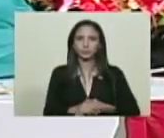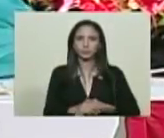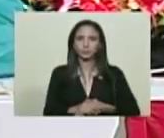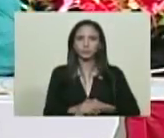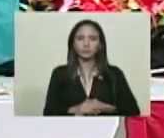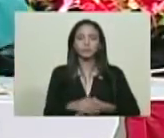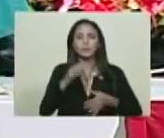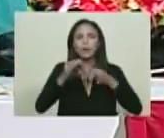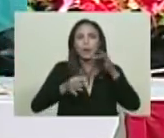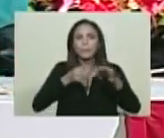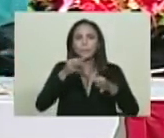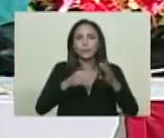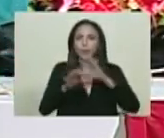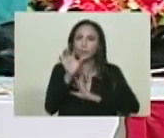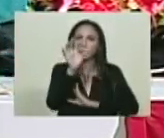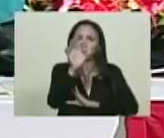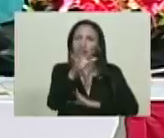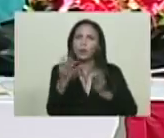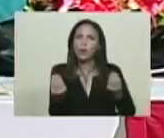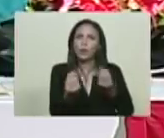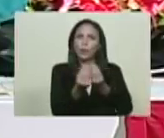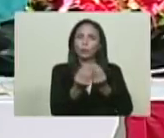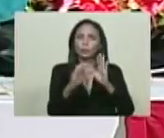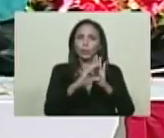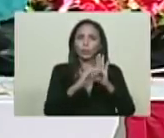le explicara al país, junto al constituyente